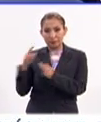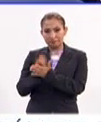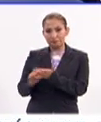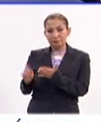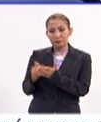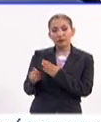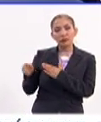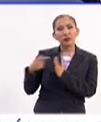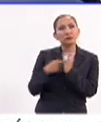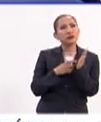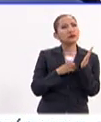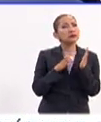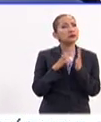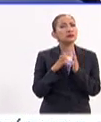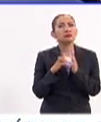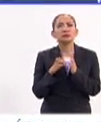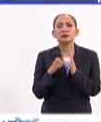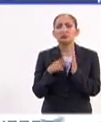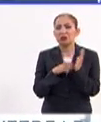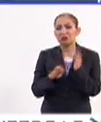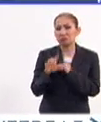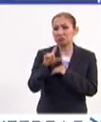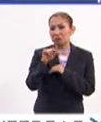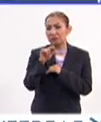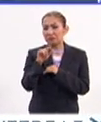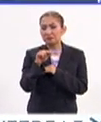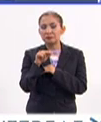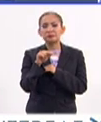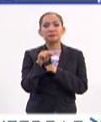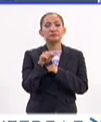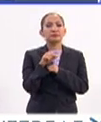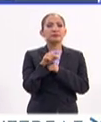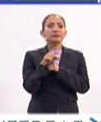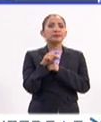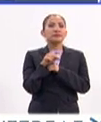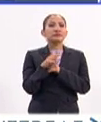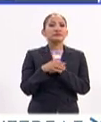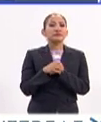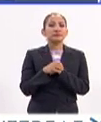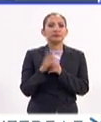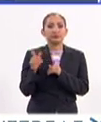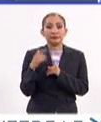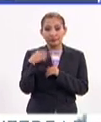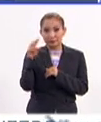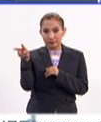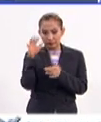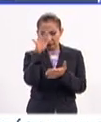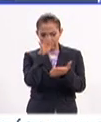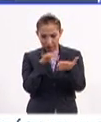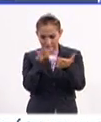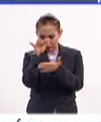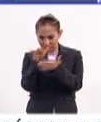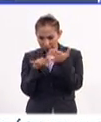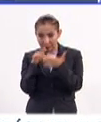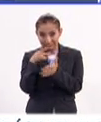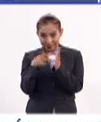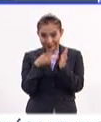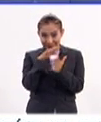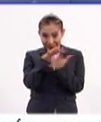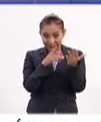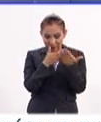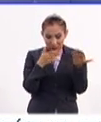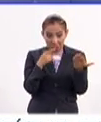escribió en los años 70 y pues si se leen, vuelven a leer estos libros